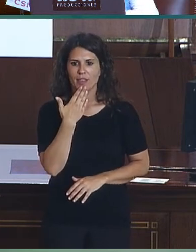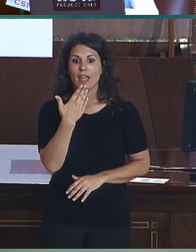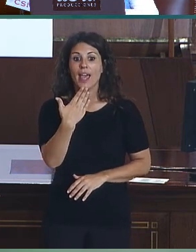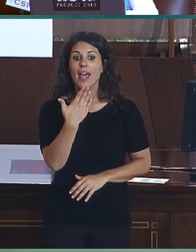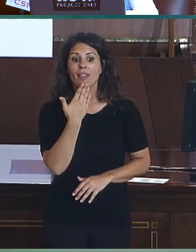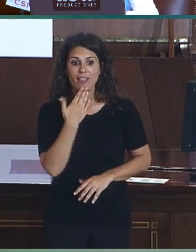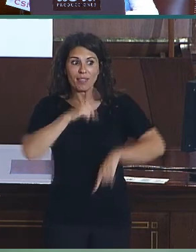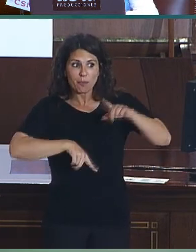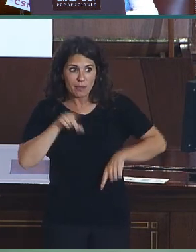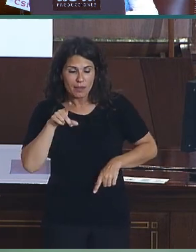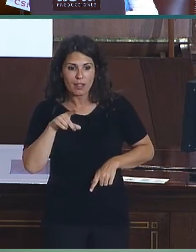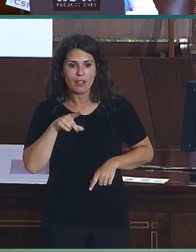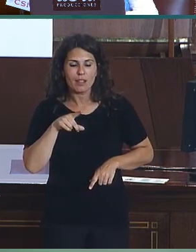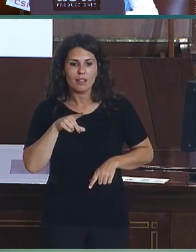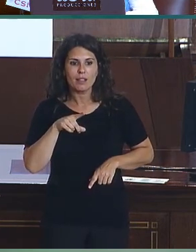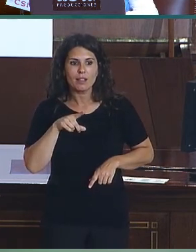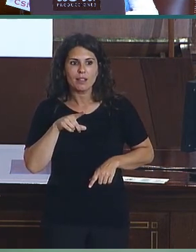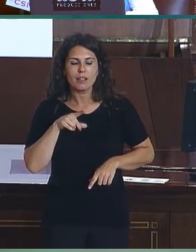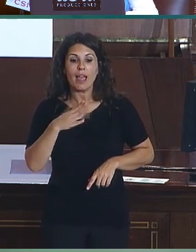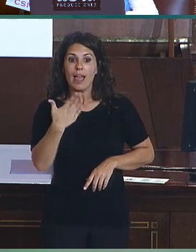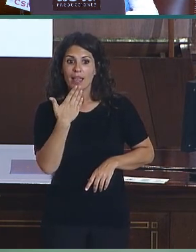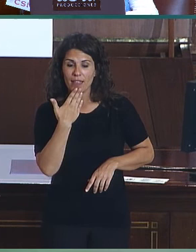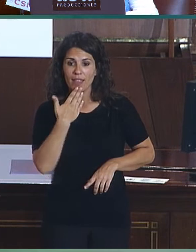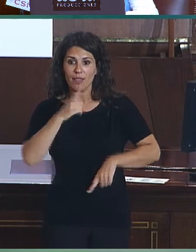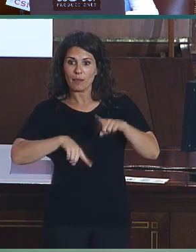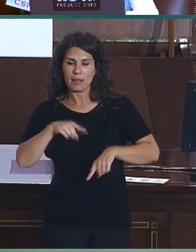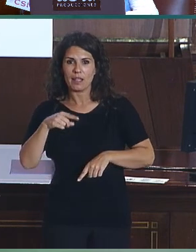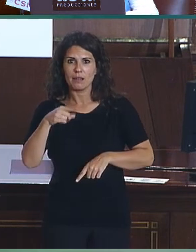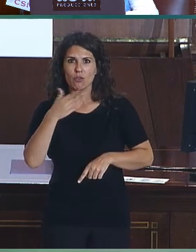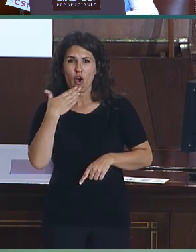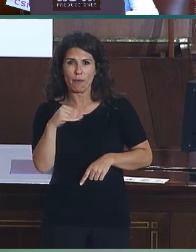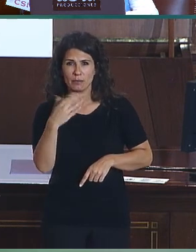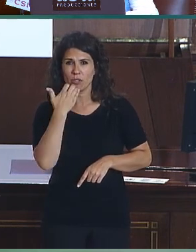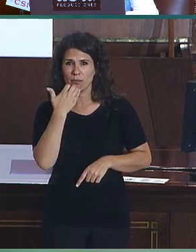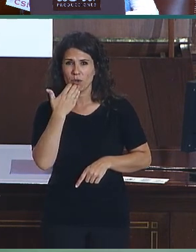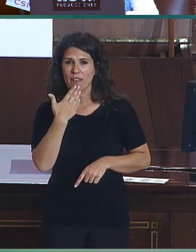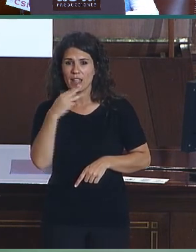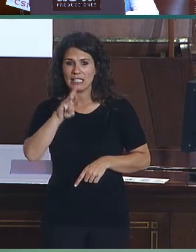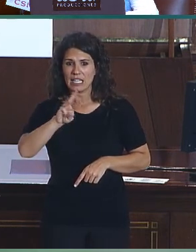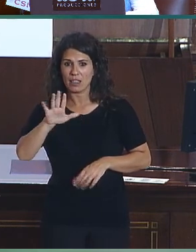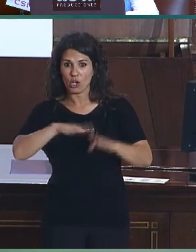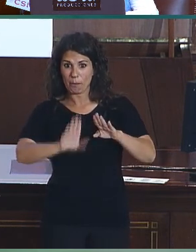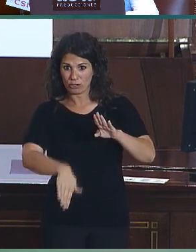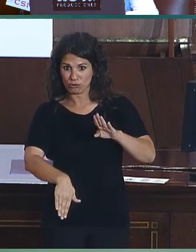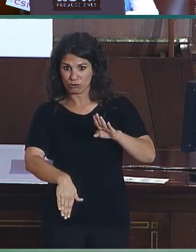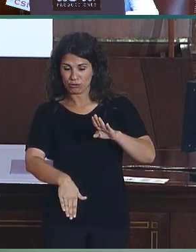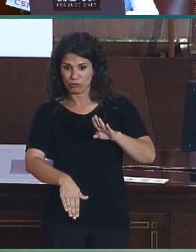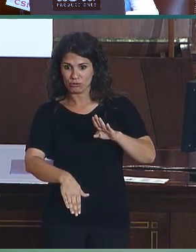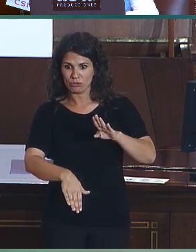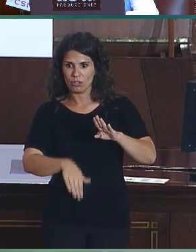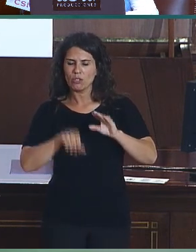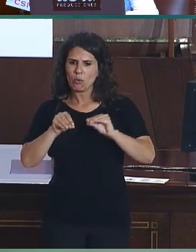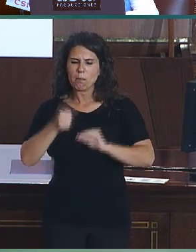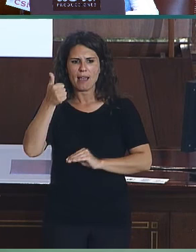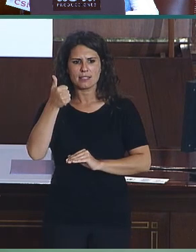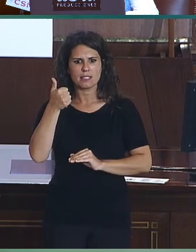que las personas jóvenes, los menores de 35 años en particular, tienen una visión más crítica